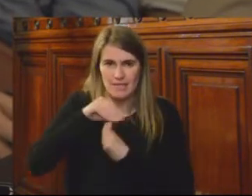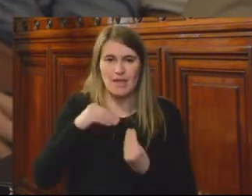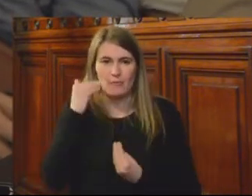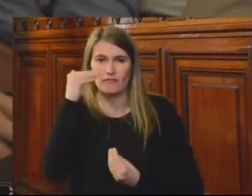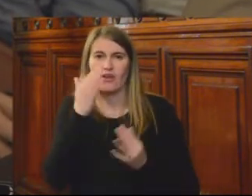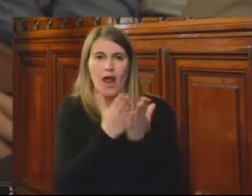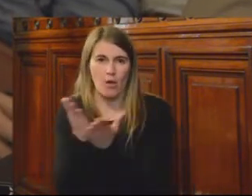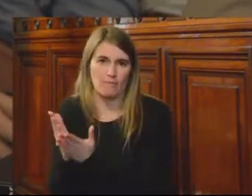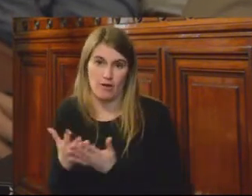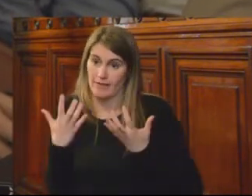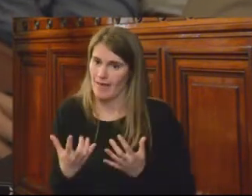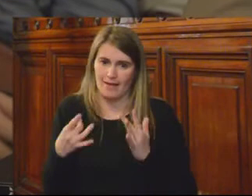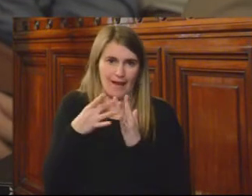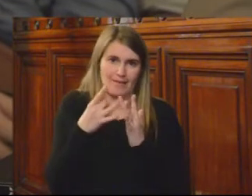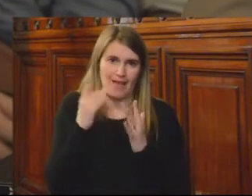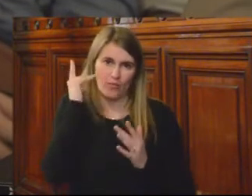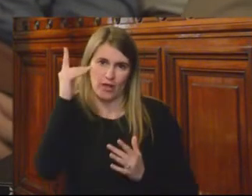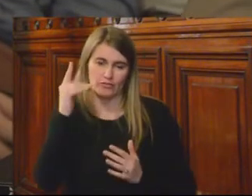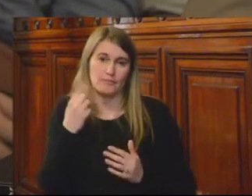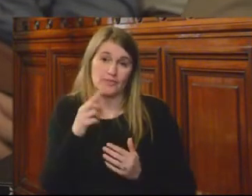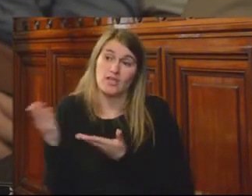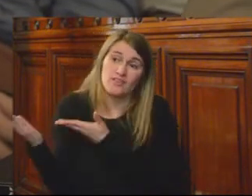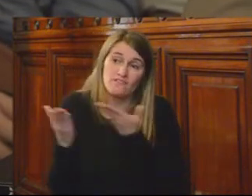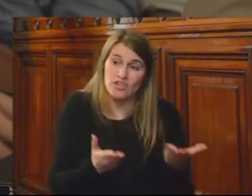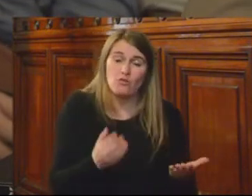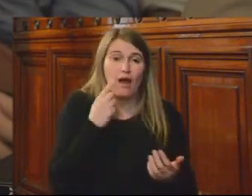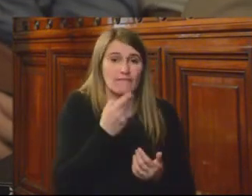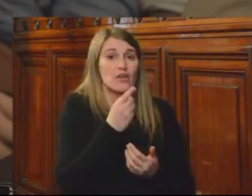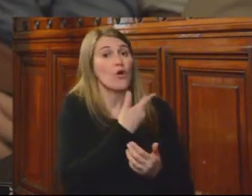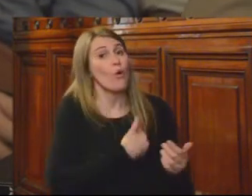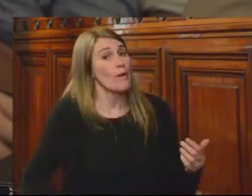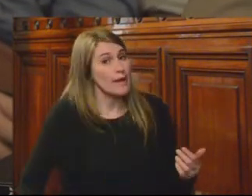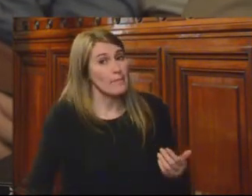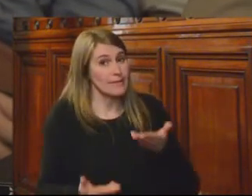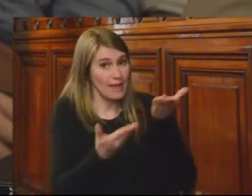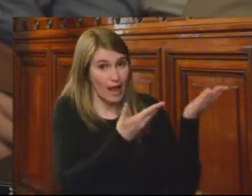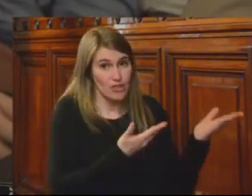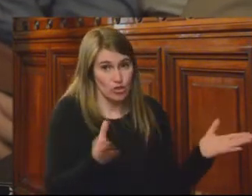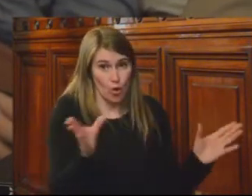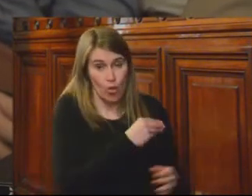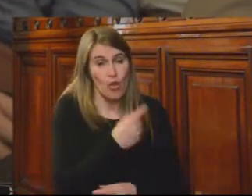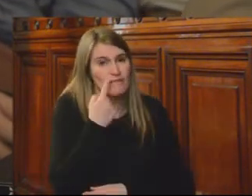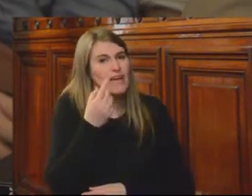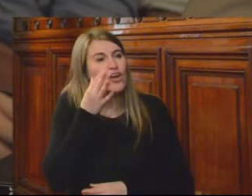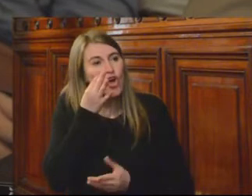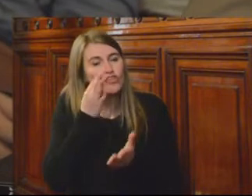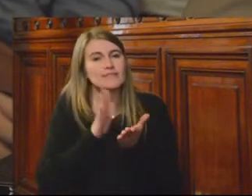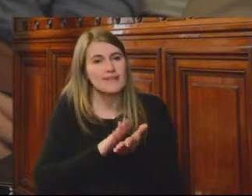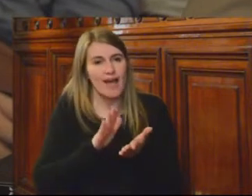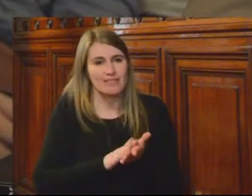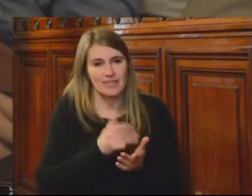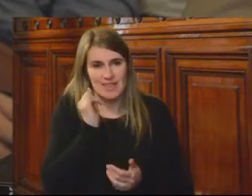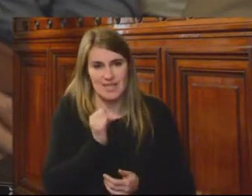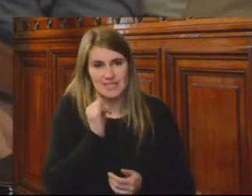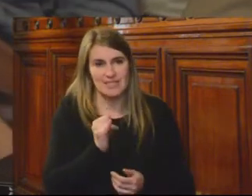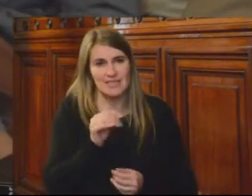alumnos. Es por esto que ella invito a los entes gubernamentales presentes a que constatemos brevemente algunas